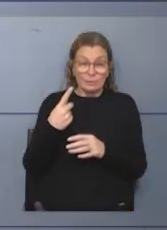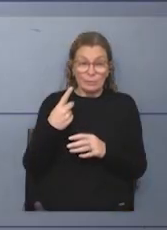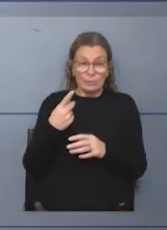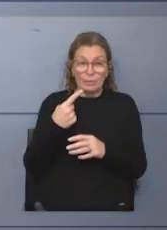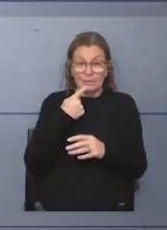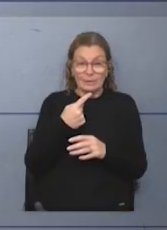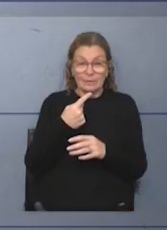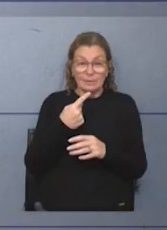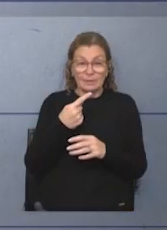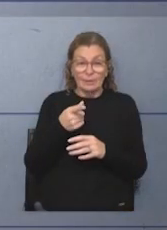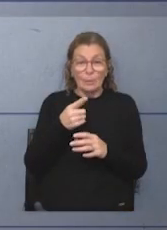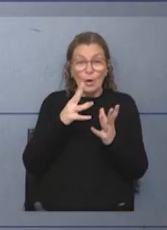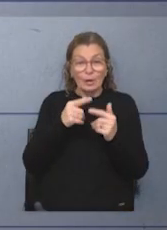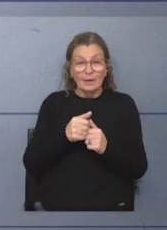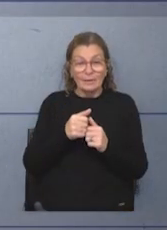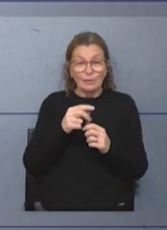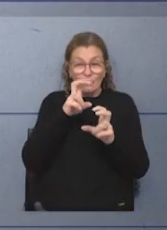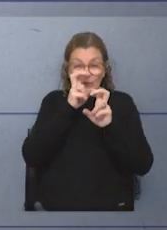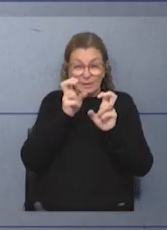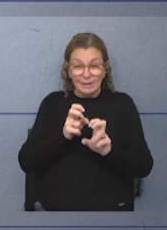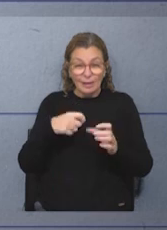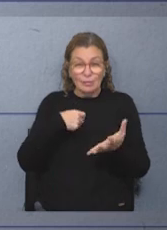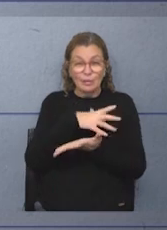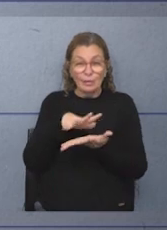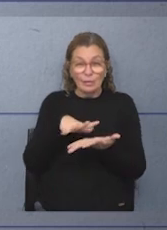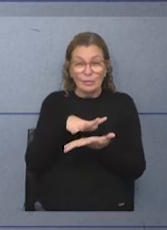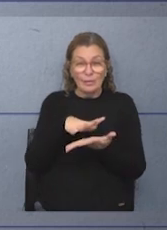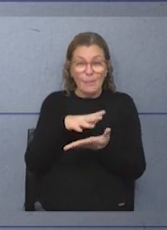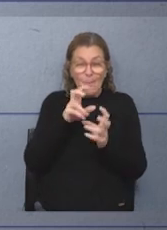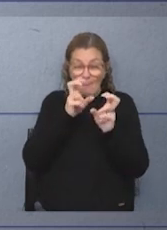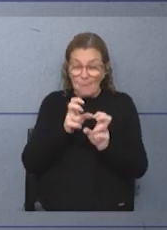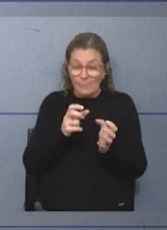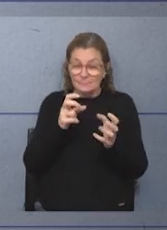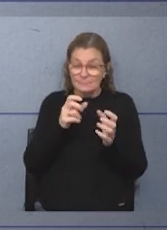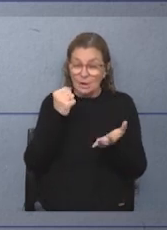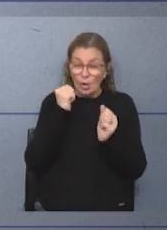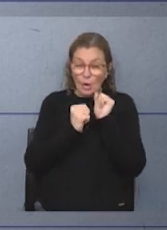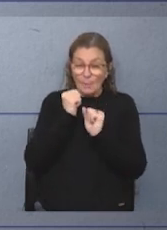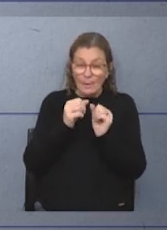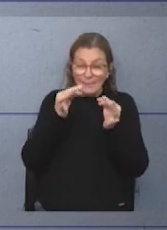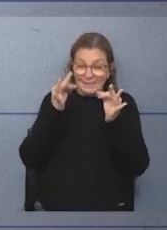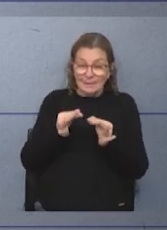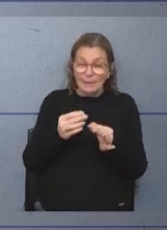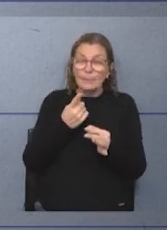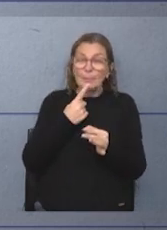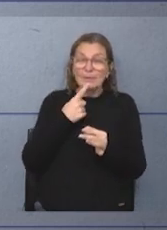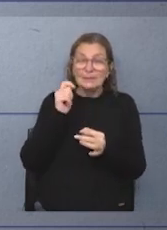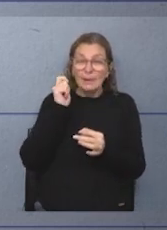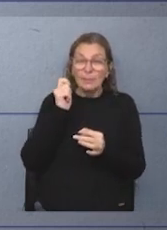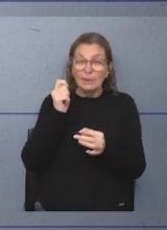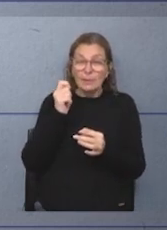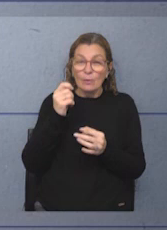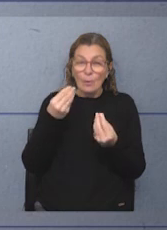modo es una organización dedicada a la investigación social y análisis económico especializados en políticas públicas con